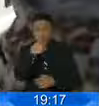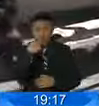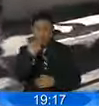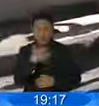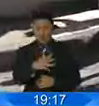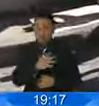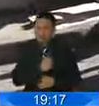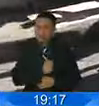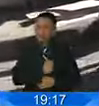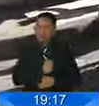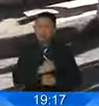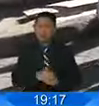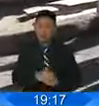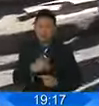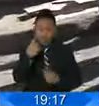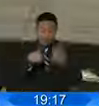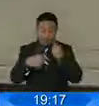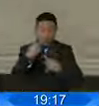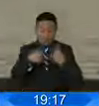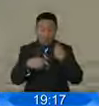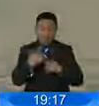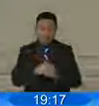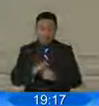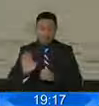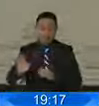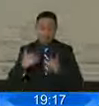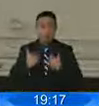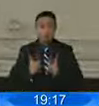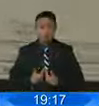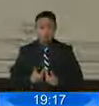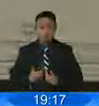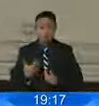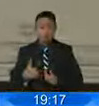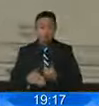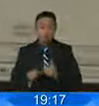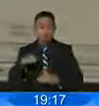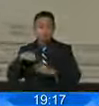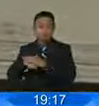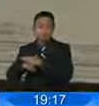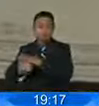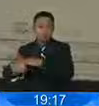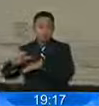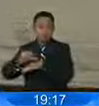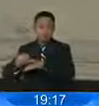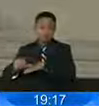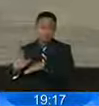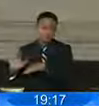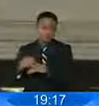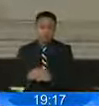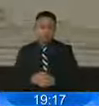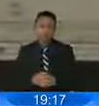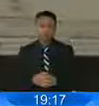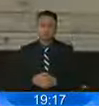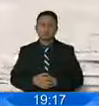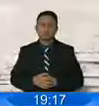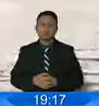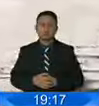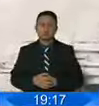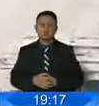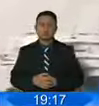rostro. Así, entre lágrimas y dolor, el cadáver del hombre fue llevado hasta la morgue para confirmar las causas de su